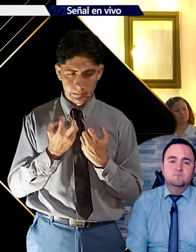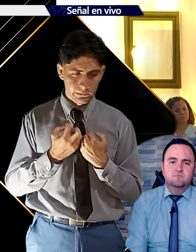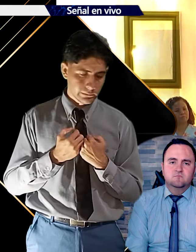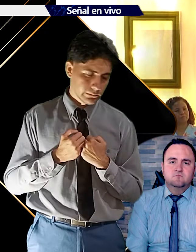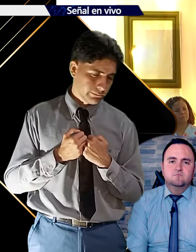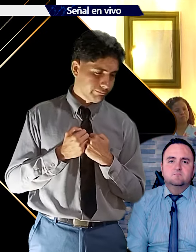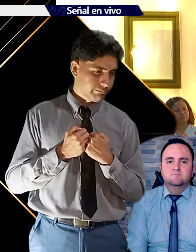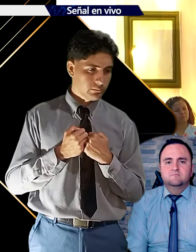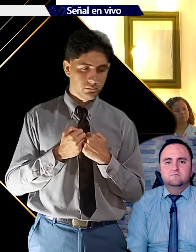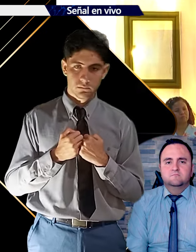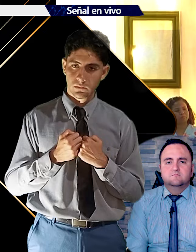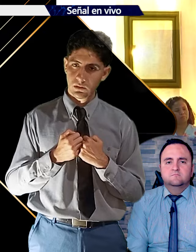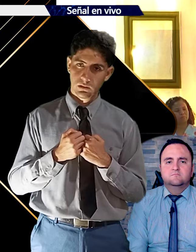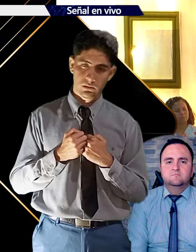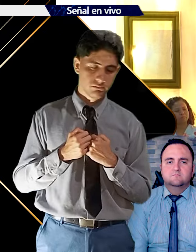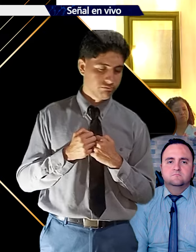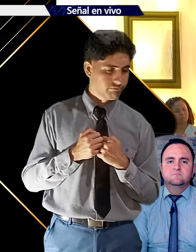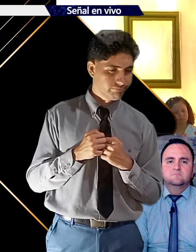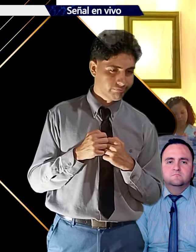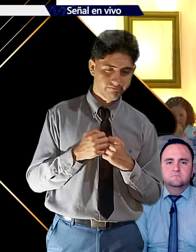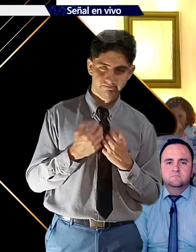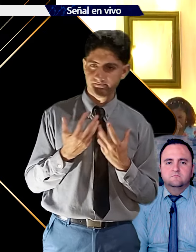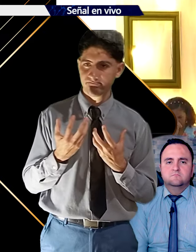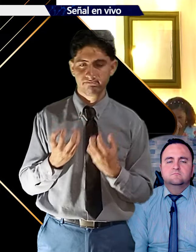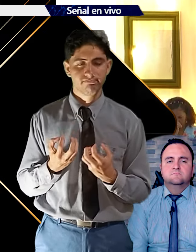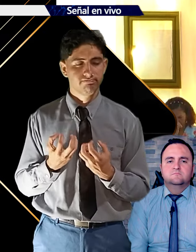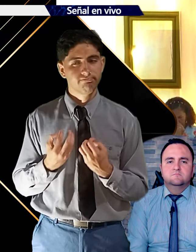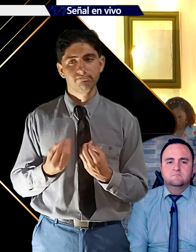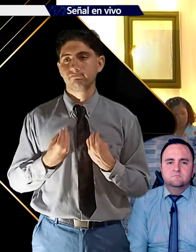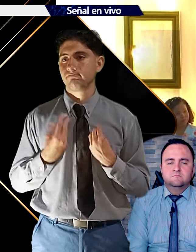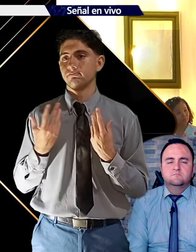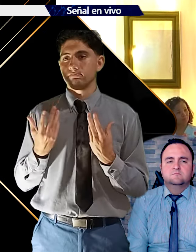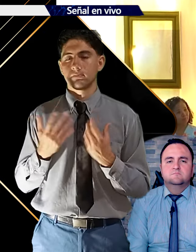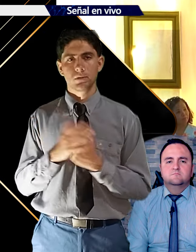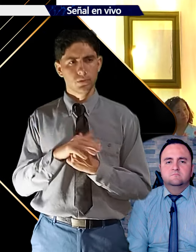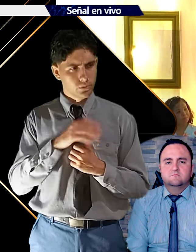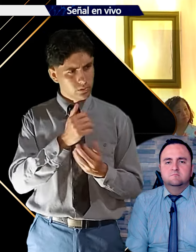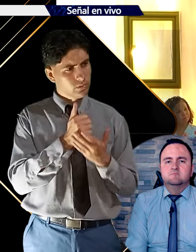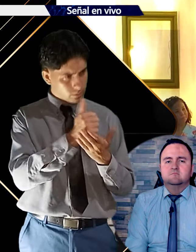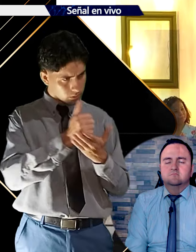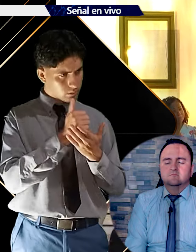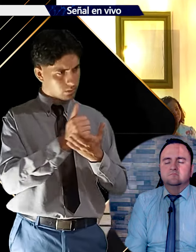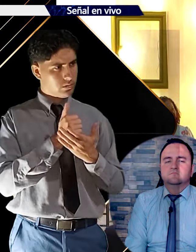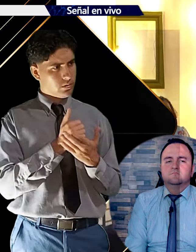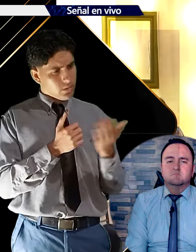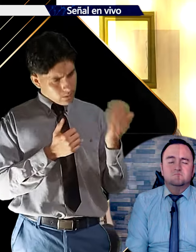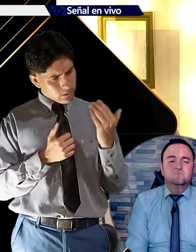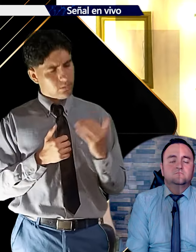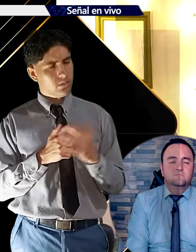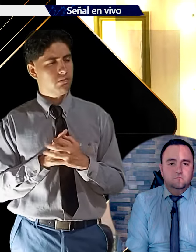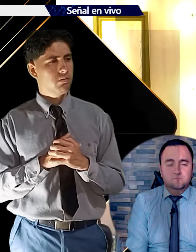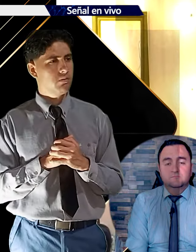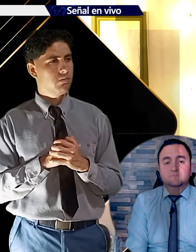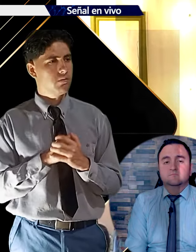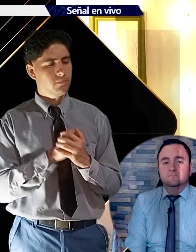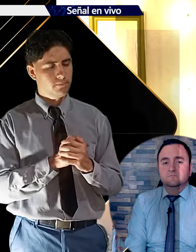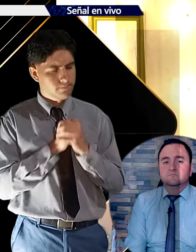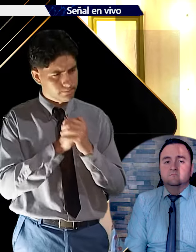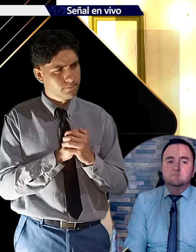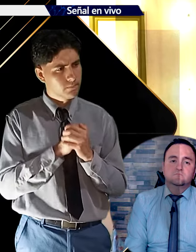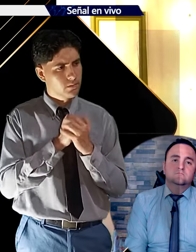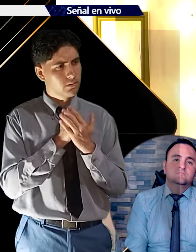unción, y un día lo invitamos y le dijimos, porque era de una familia más bien cercana a nosotros, le dije, mijo, venga, te queremos ayudar, venga, en lo que haya que